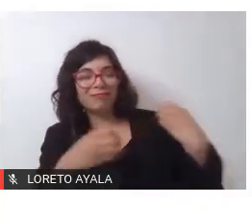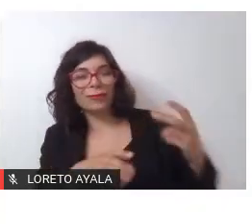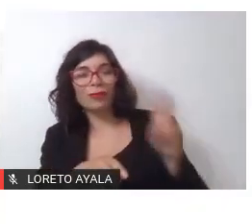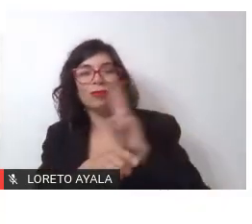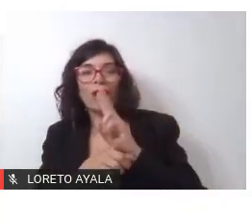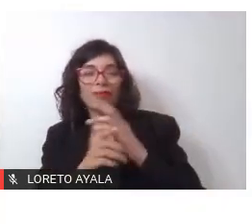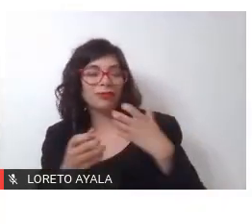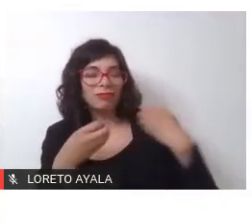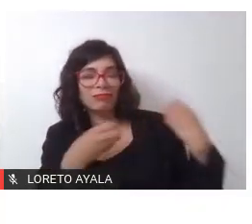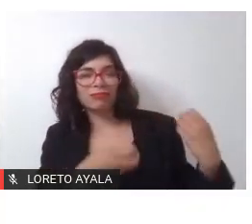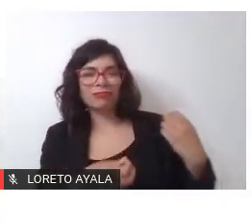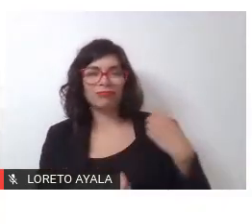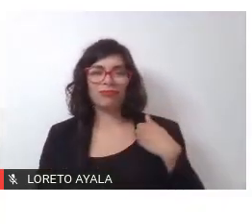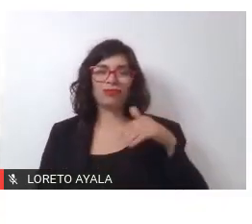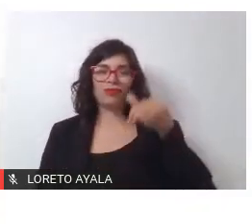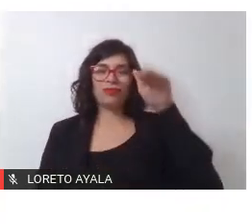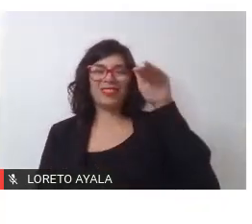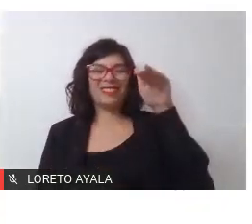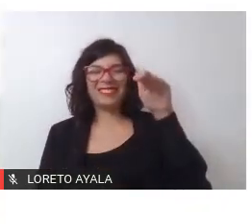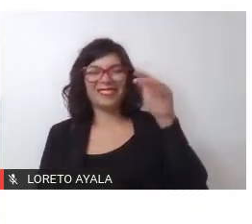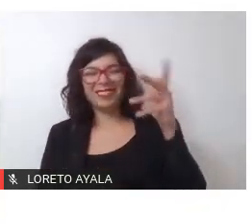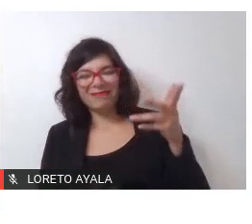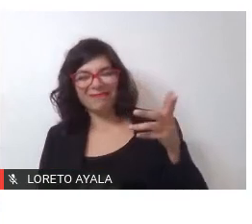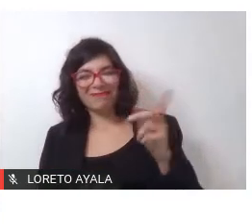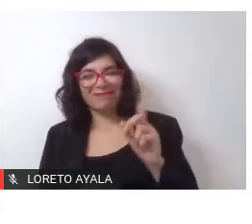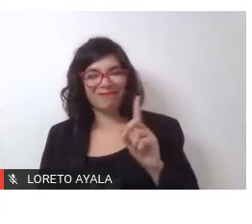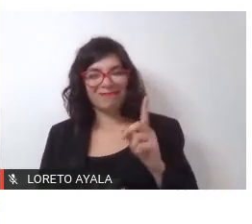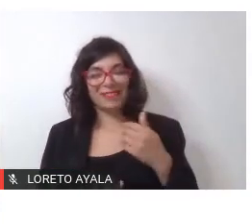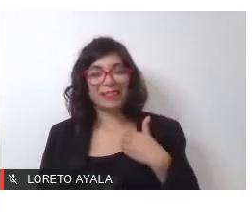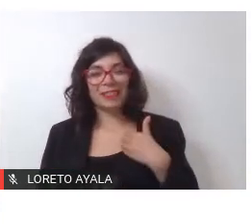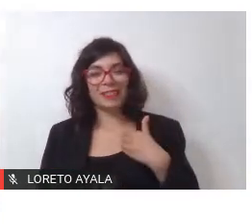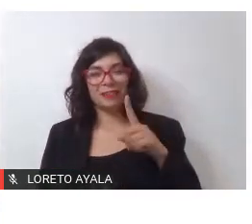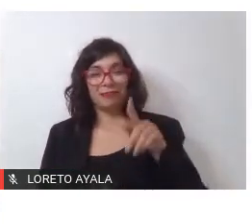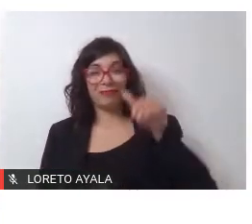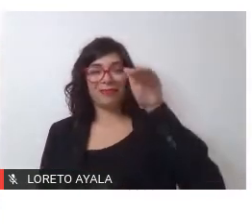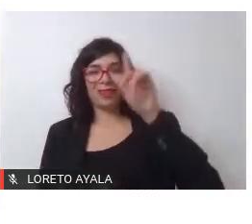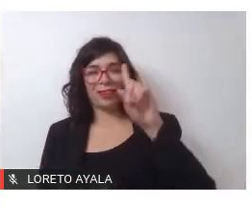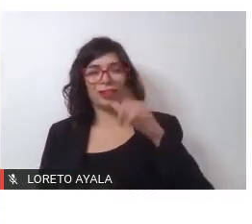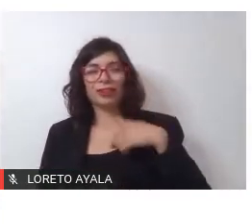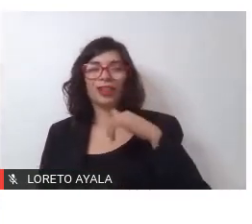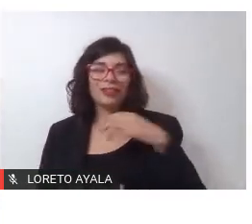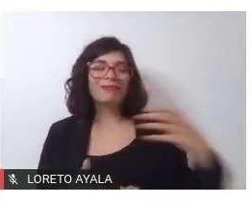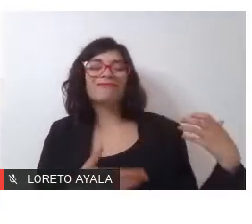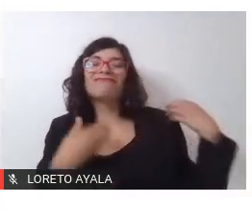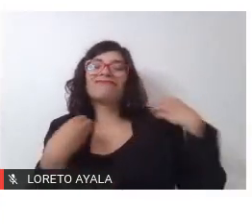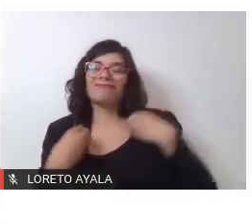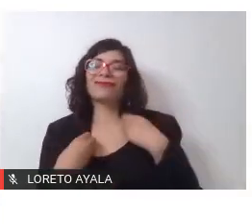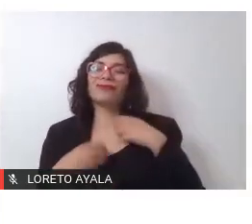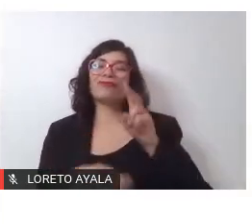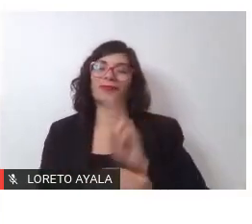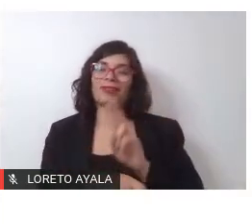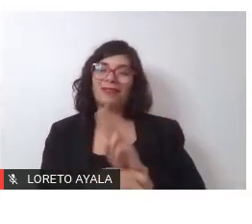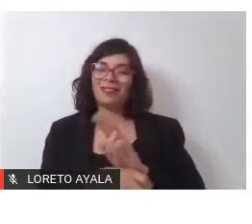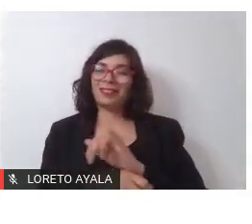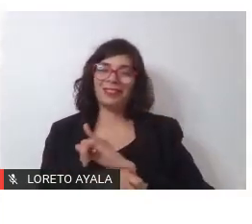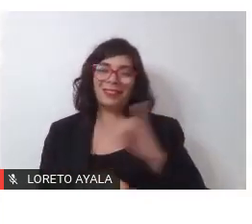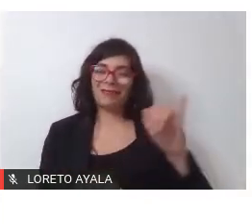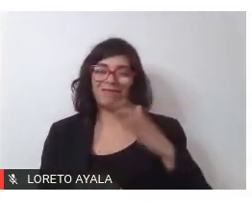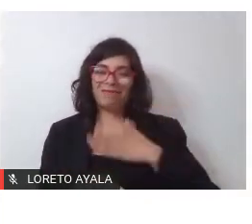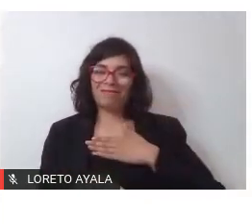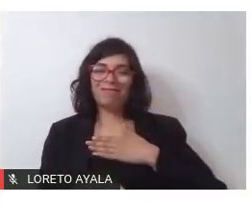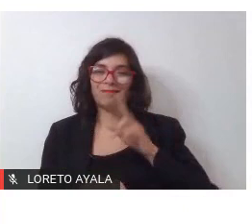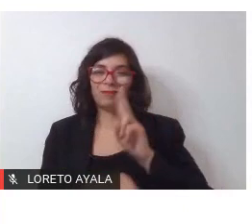ser autoridad. Para mí no soy autoridad, soy siempre docente, soy siempre